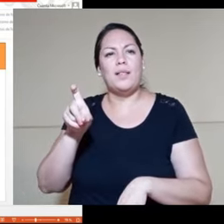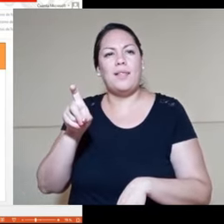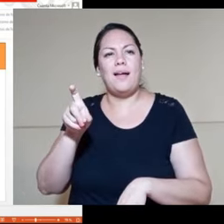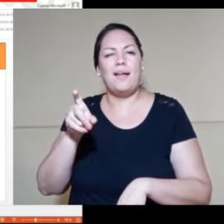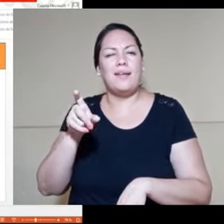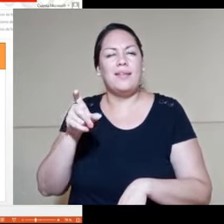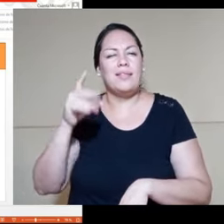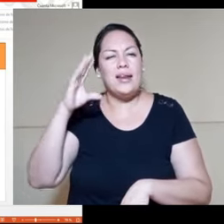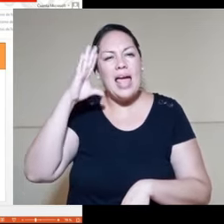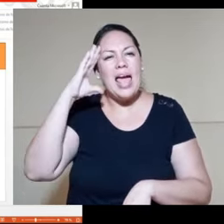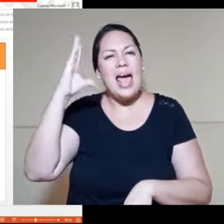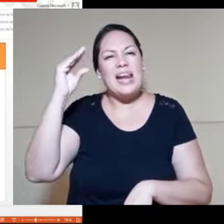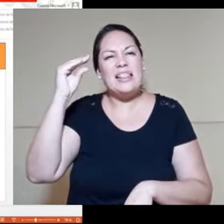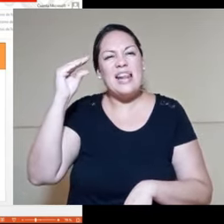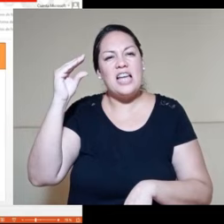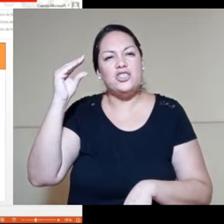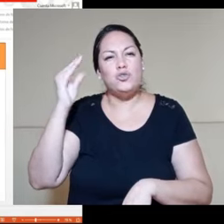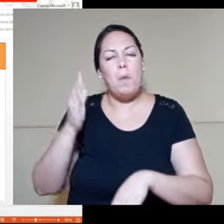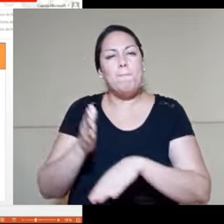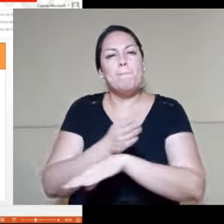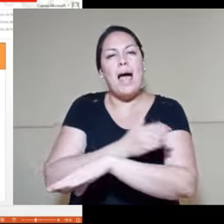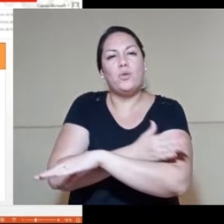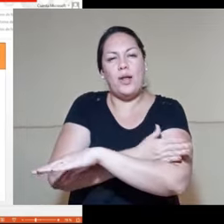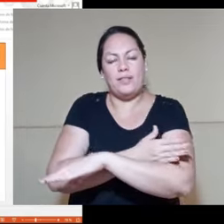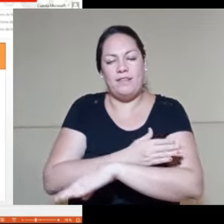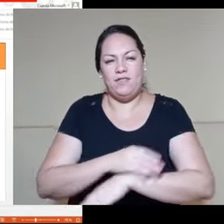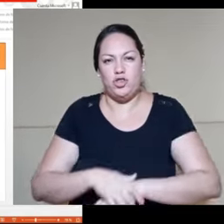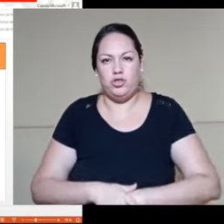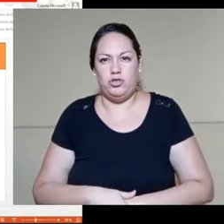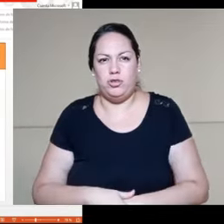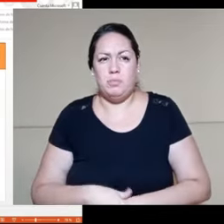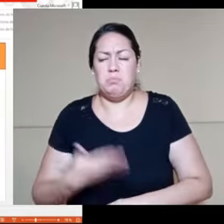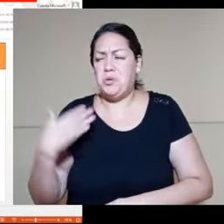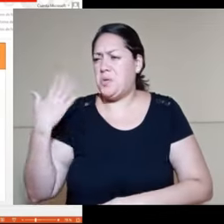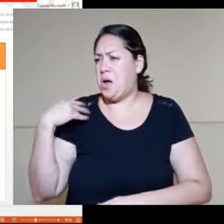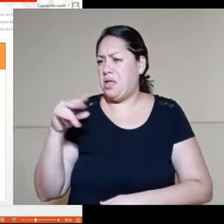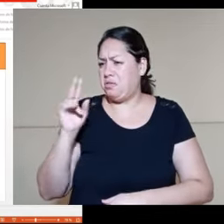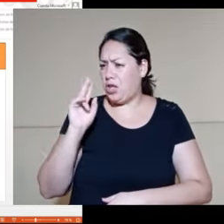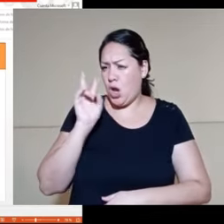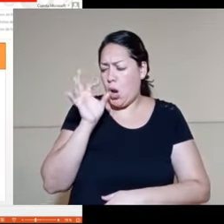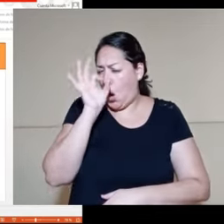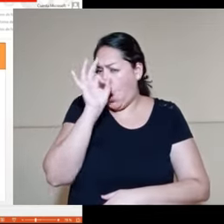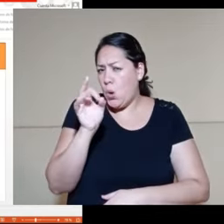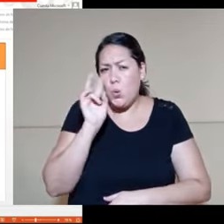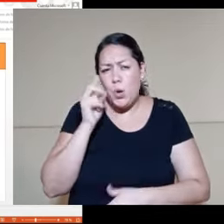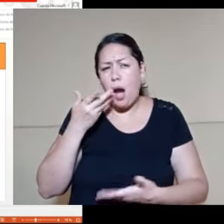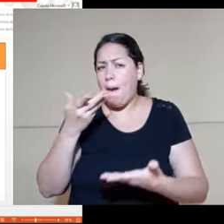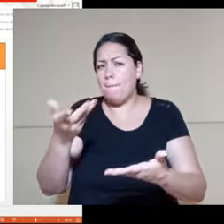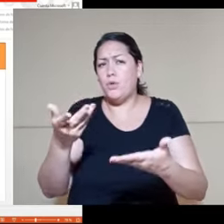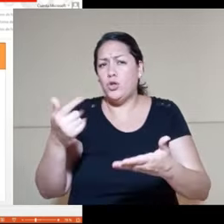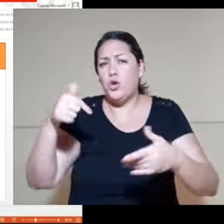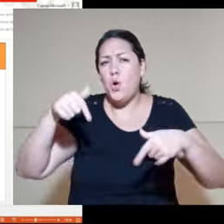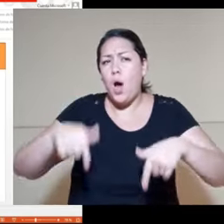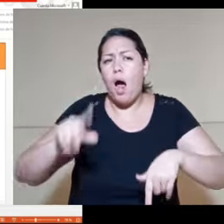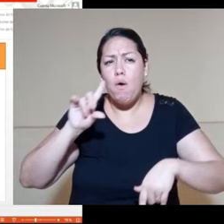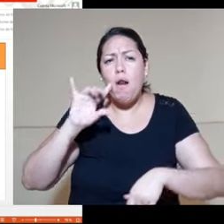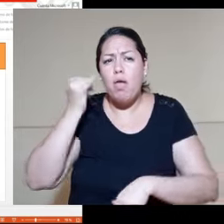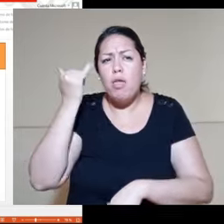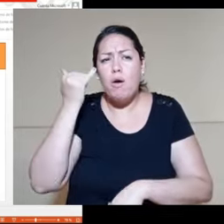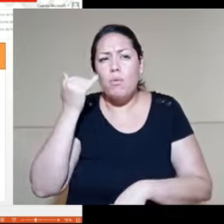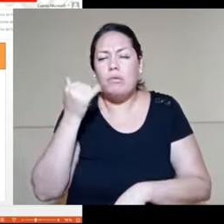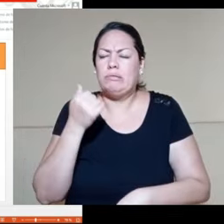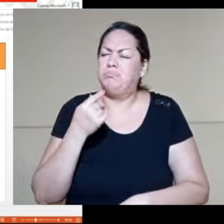ella, pero no dio indicios así de tener así un